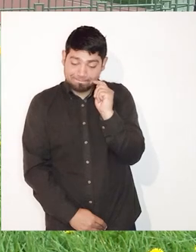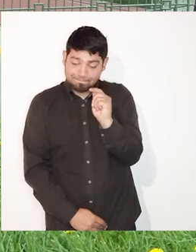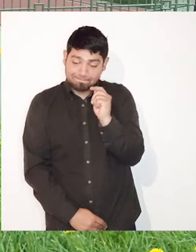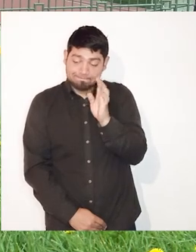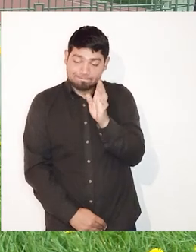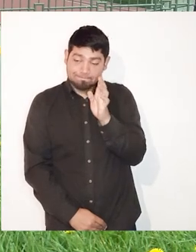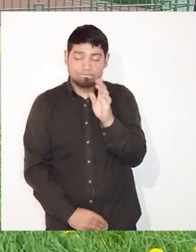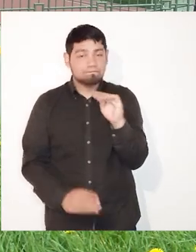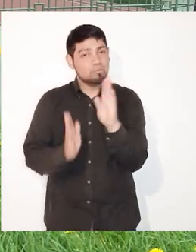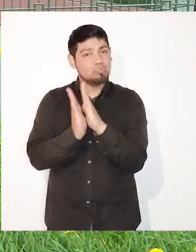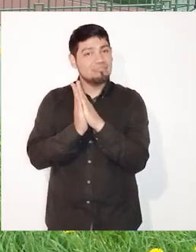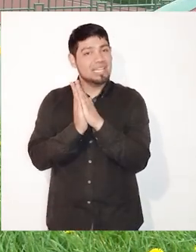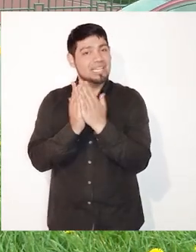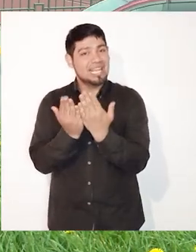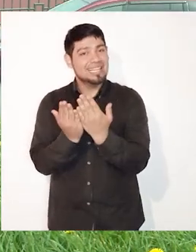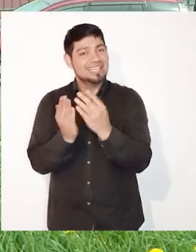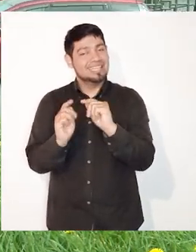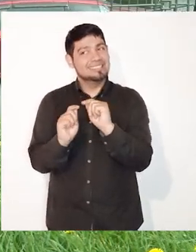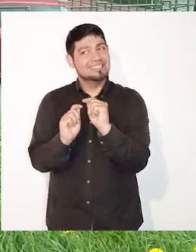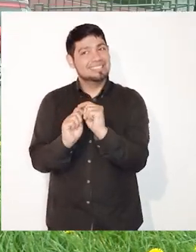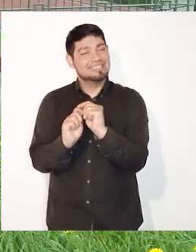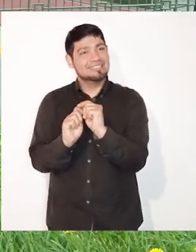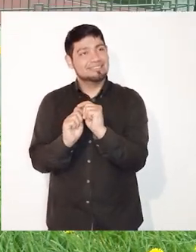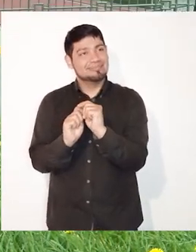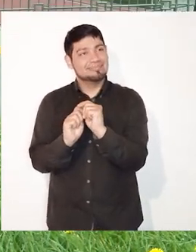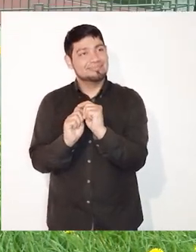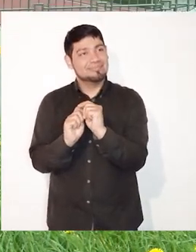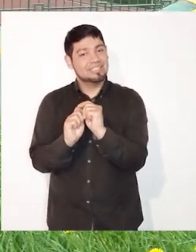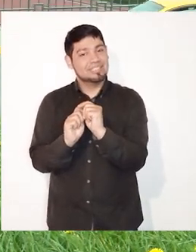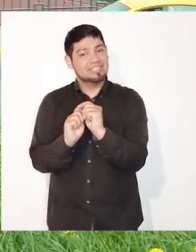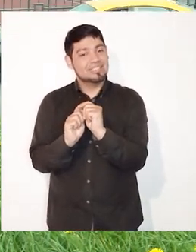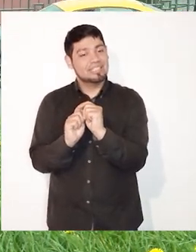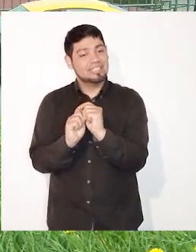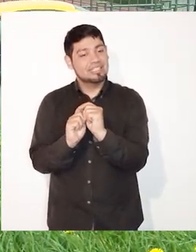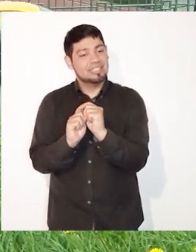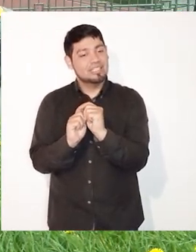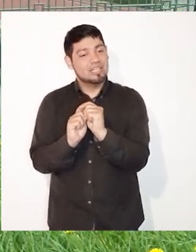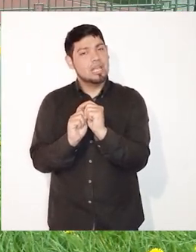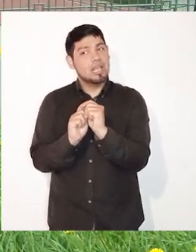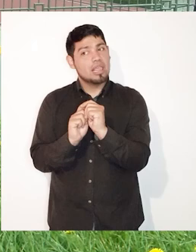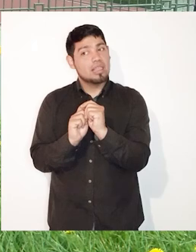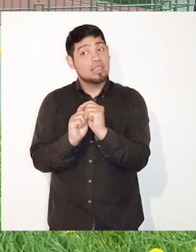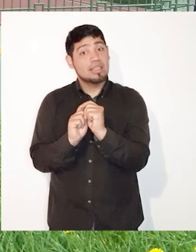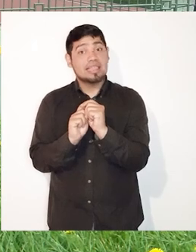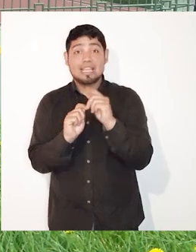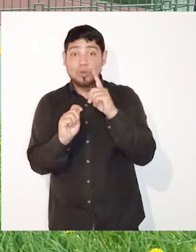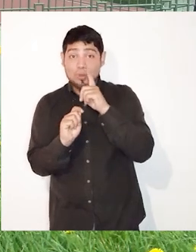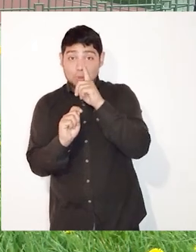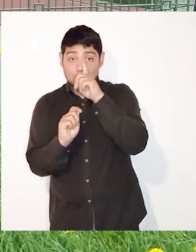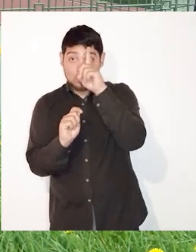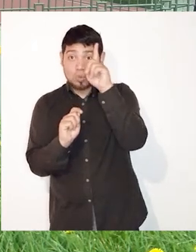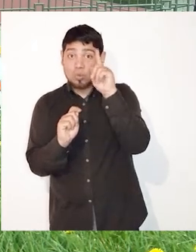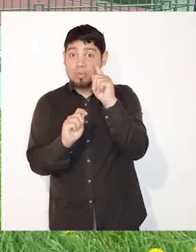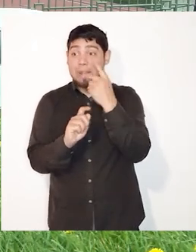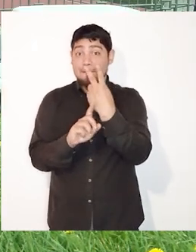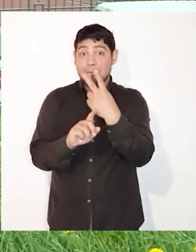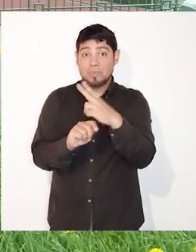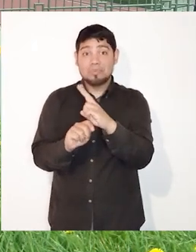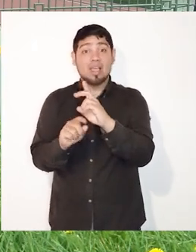general los libros de investigación costumbrista,